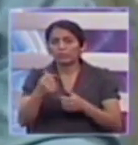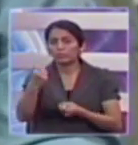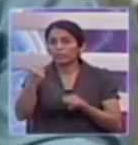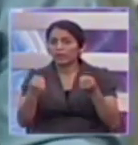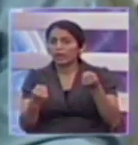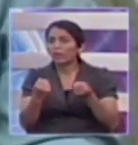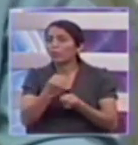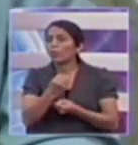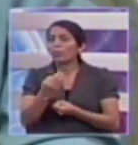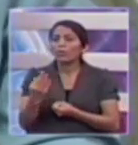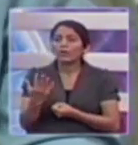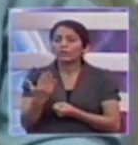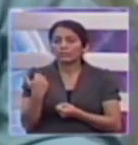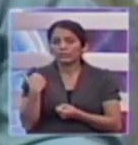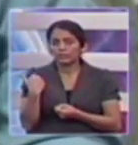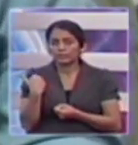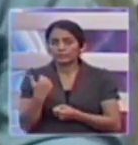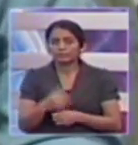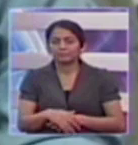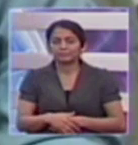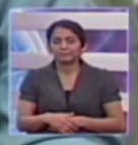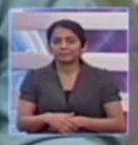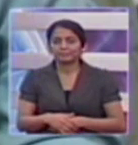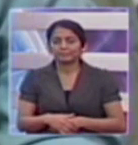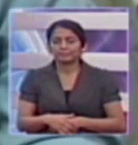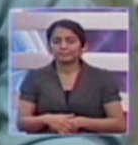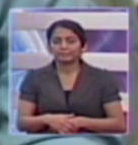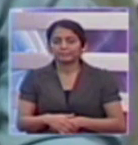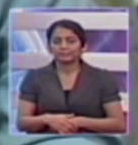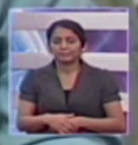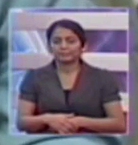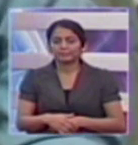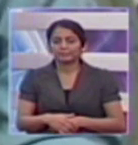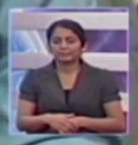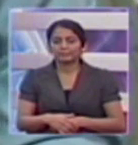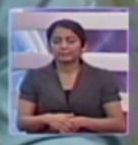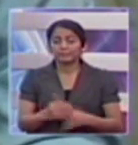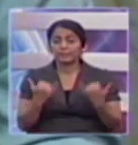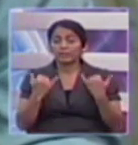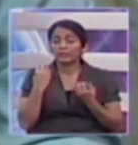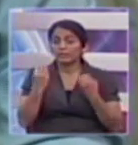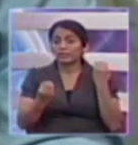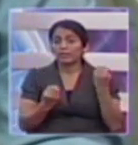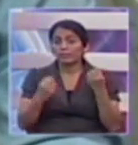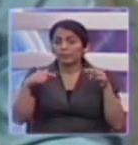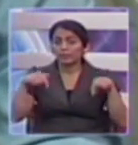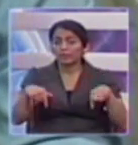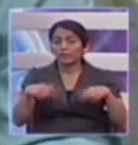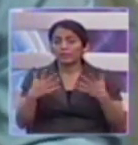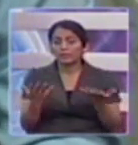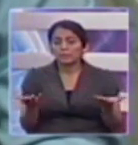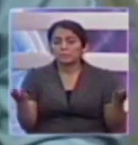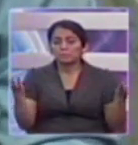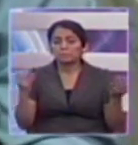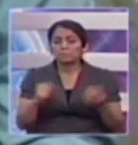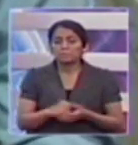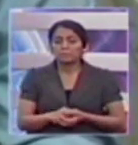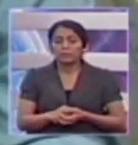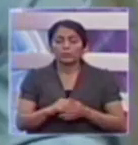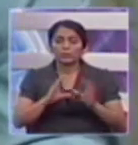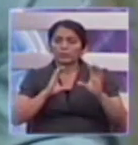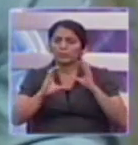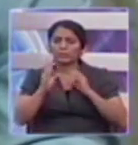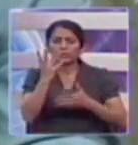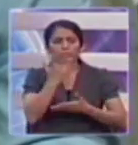escasos controles. Lo que más bien hacemos nosotros dentro de nuestra ciudad, de nuestro cantón, es socializar